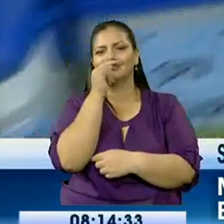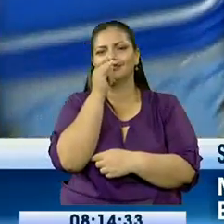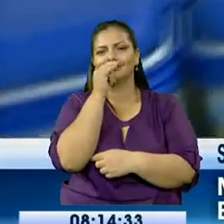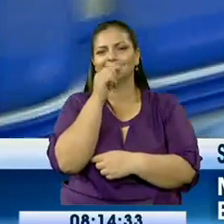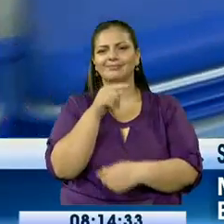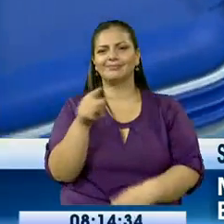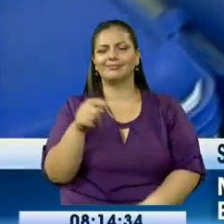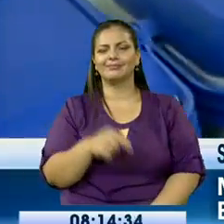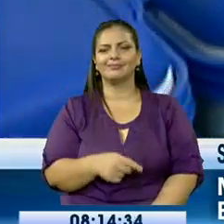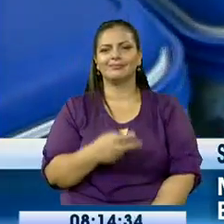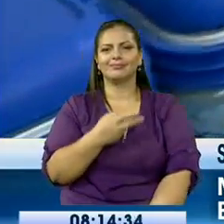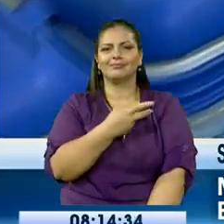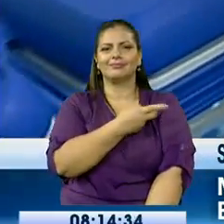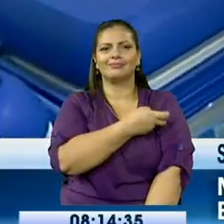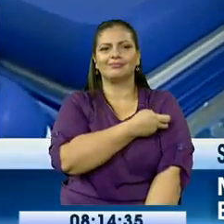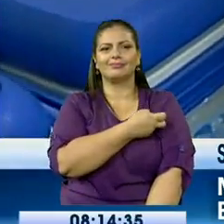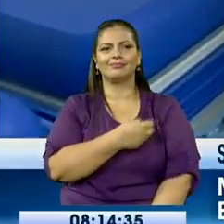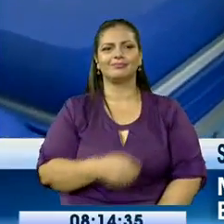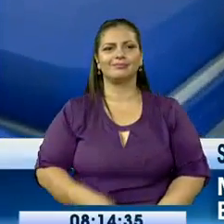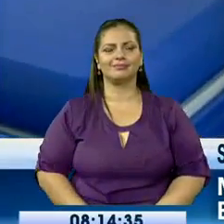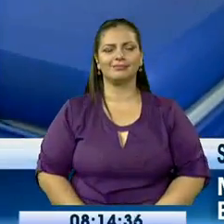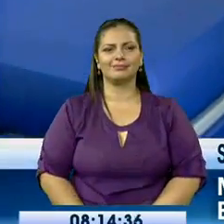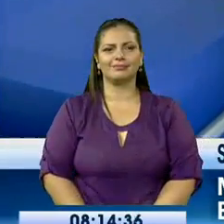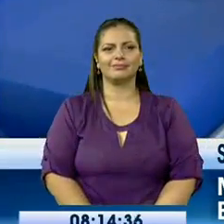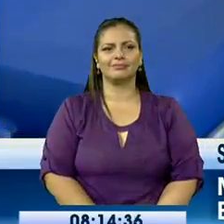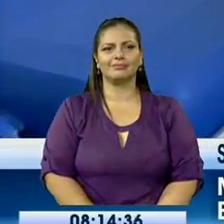pocos segundos. Es un lugar